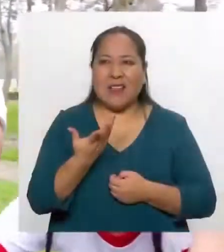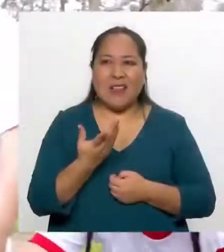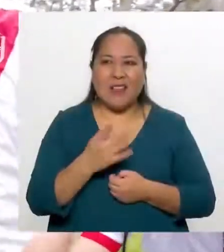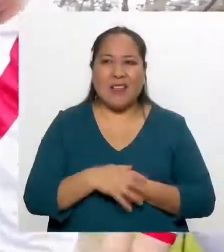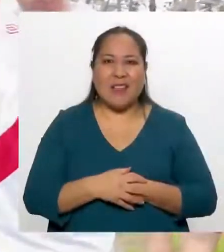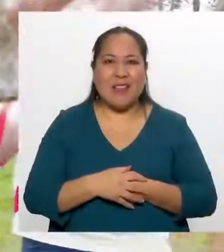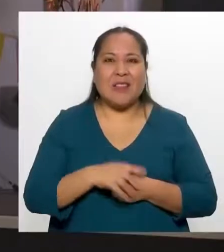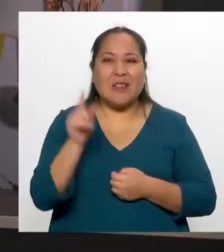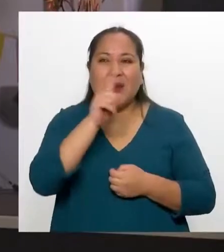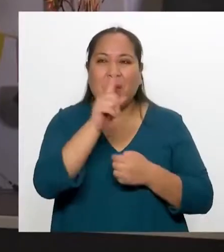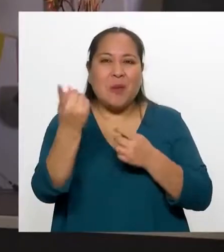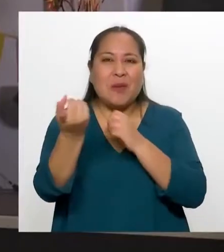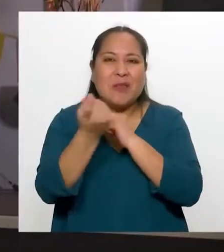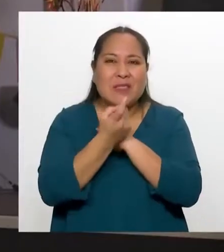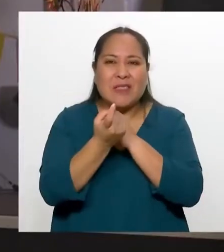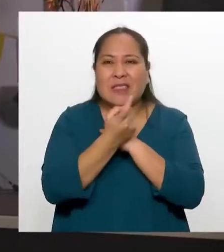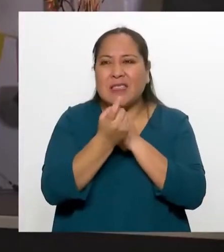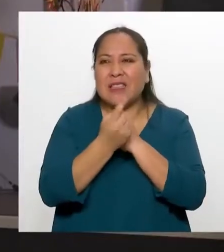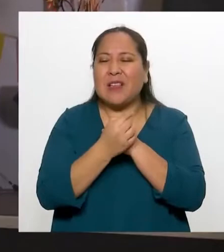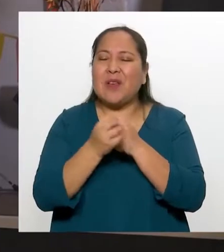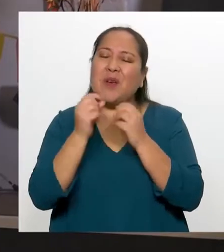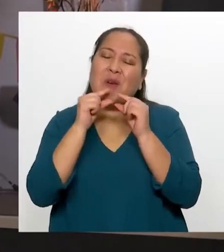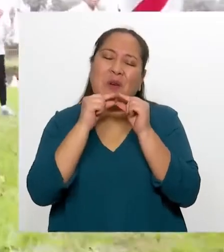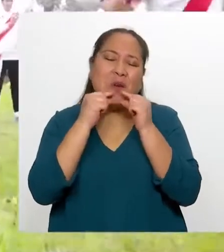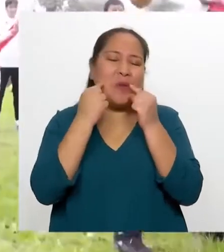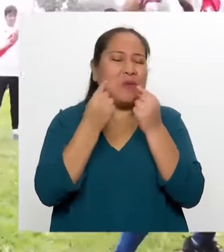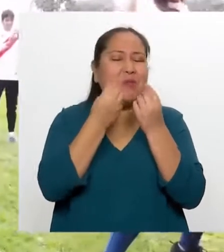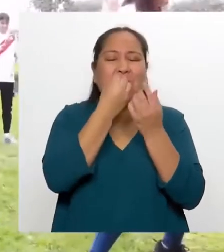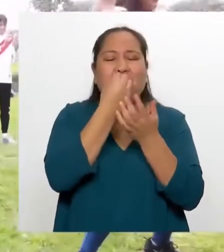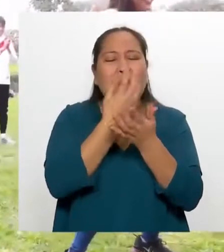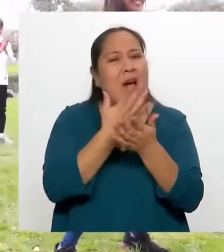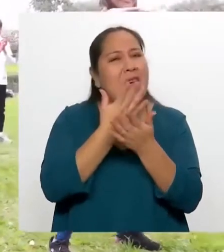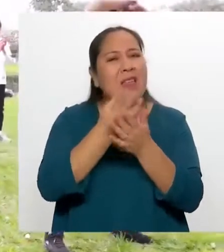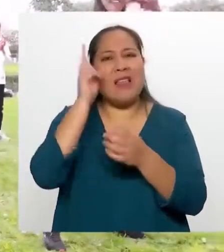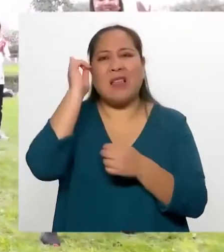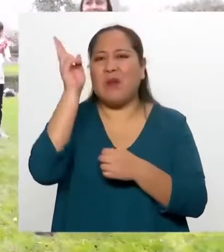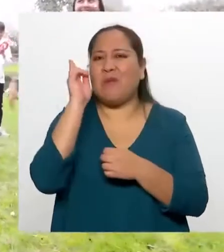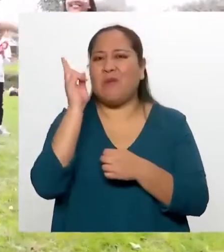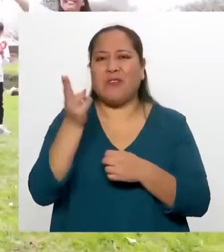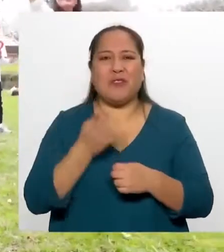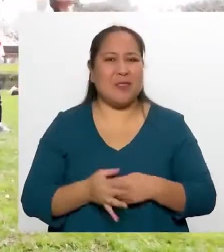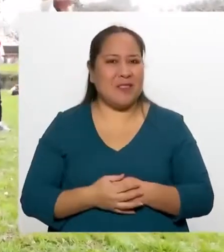maneja todas mis señas. Ella es muy, muy buena.